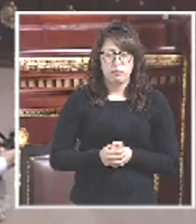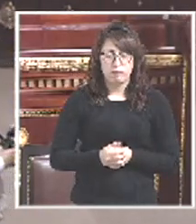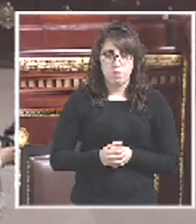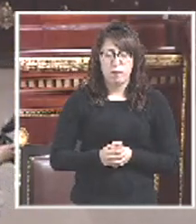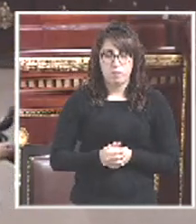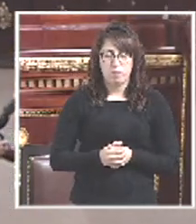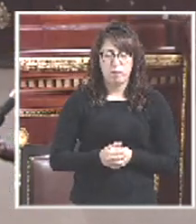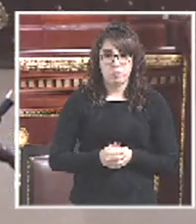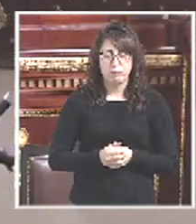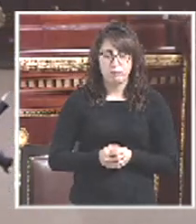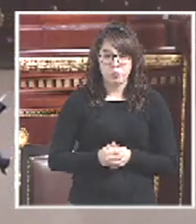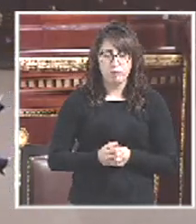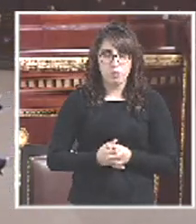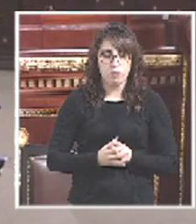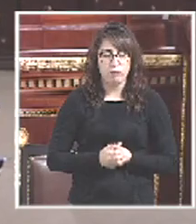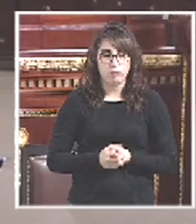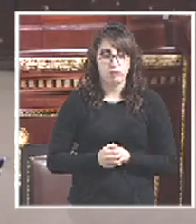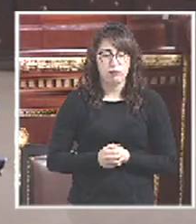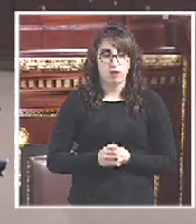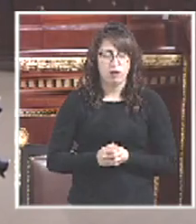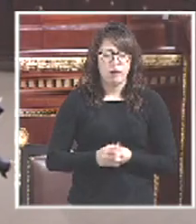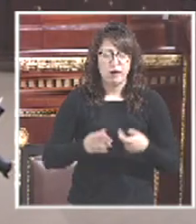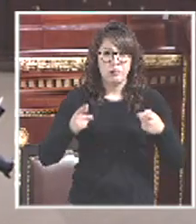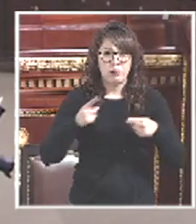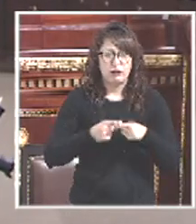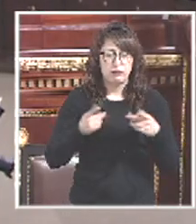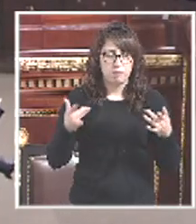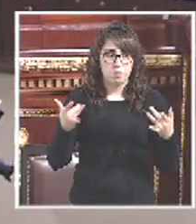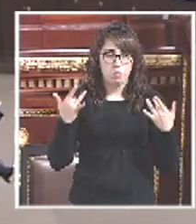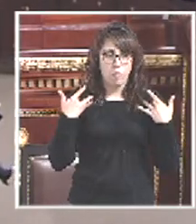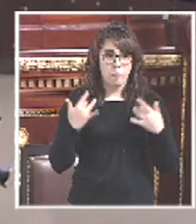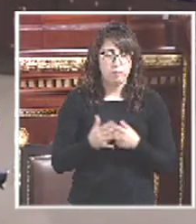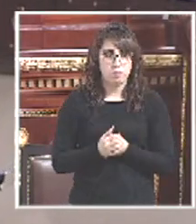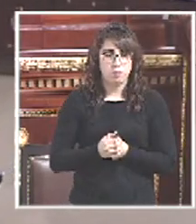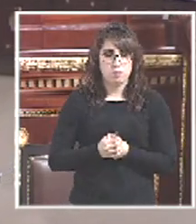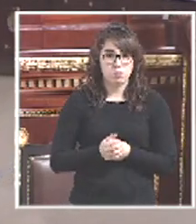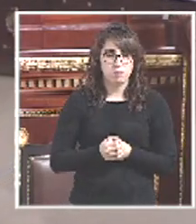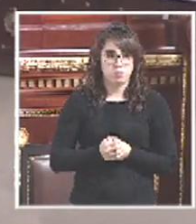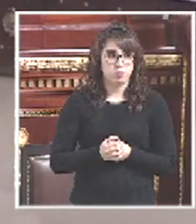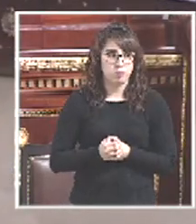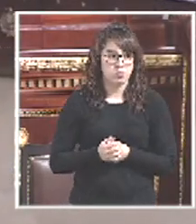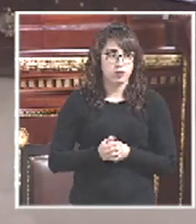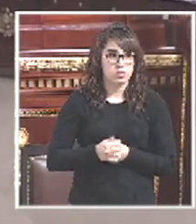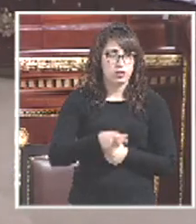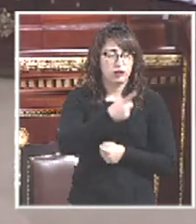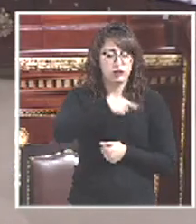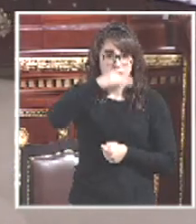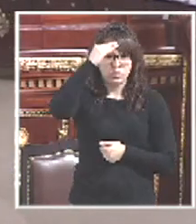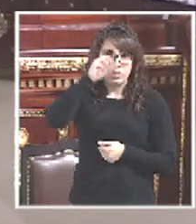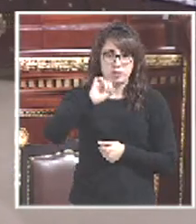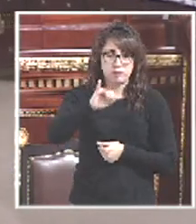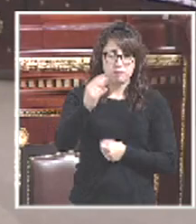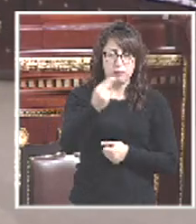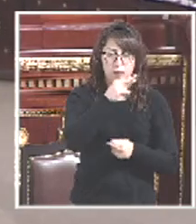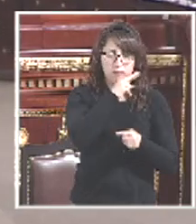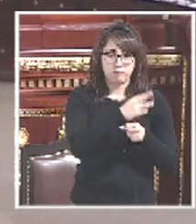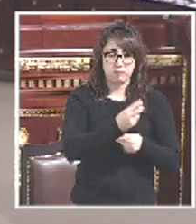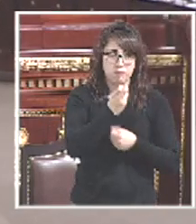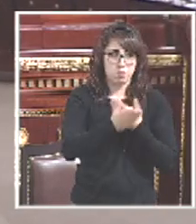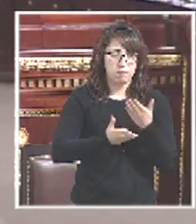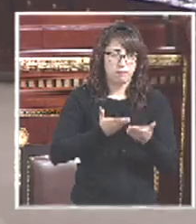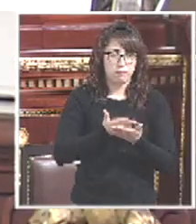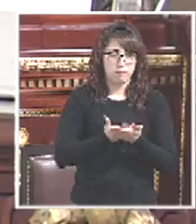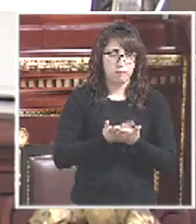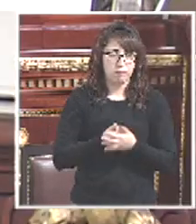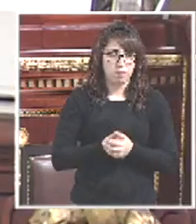Abstenciones. Se considera de urgente y obvia resolución, diputada